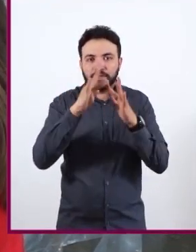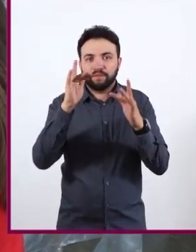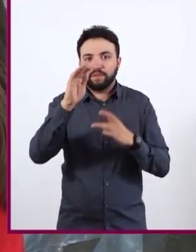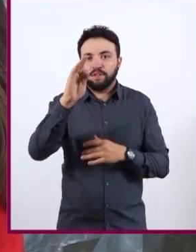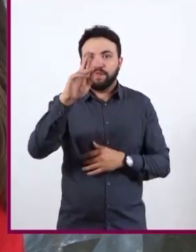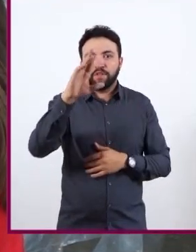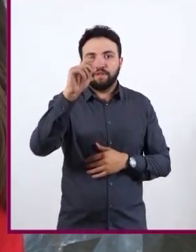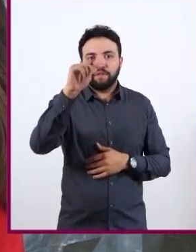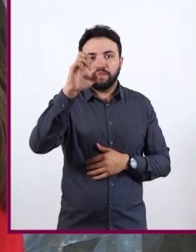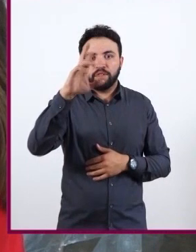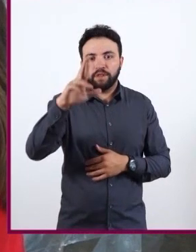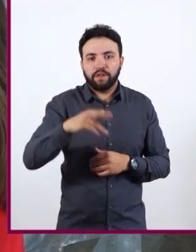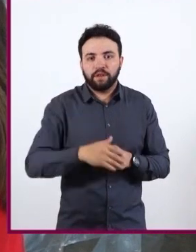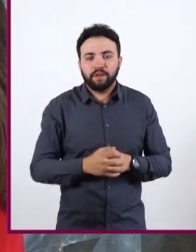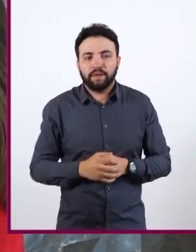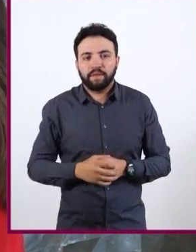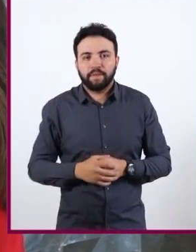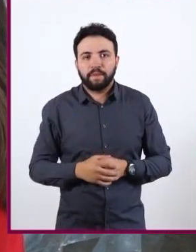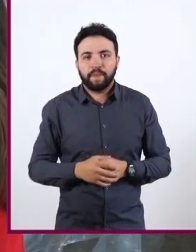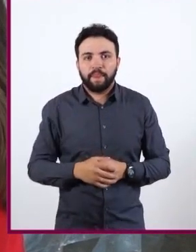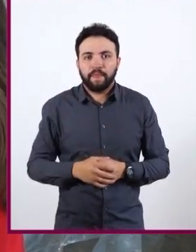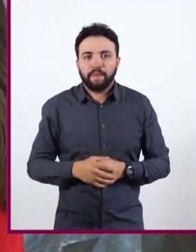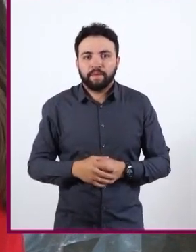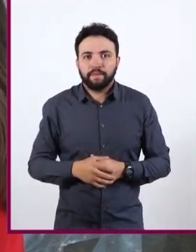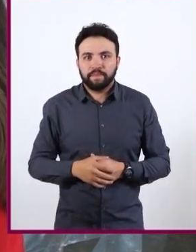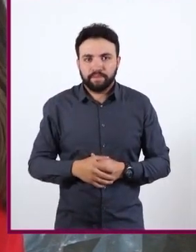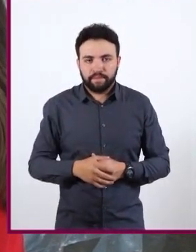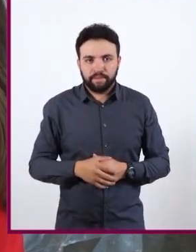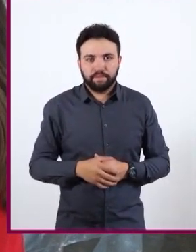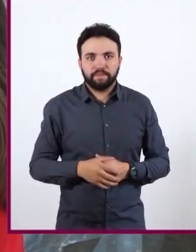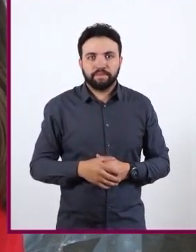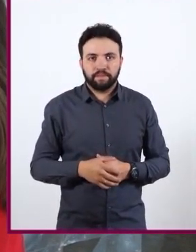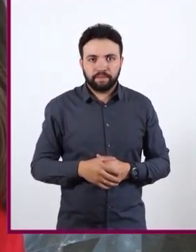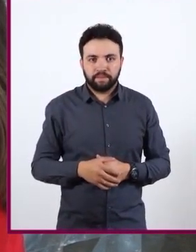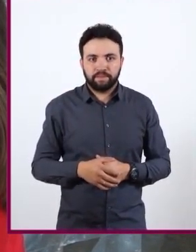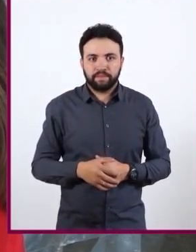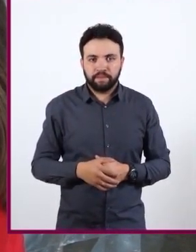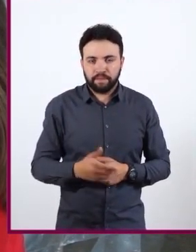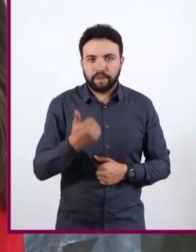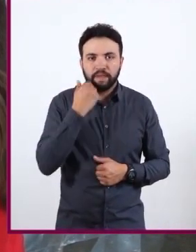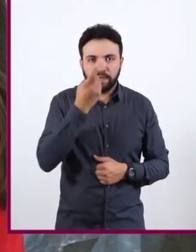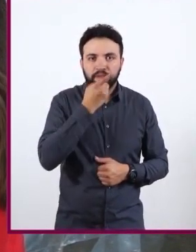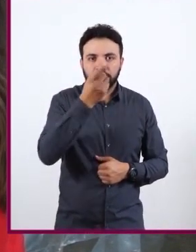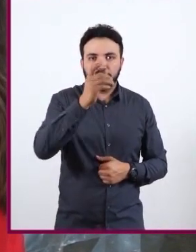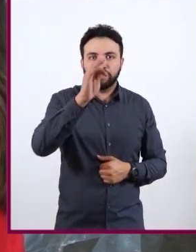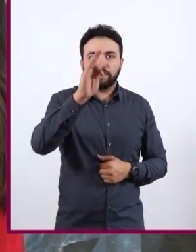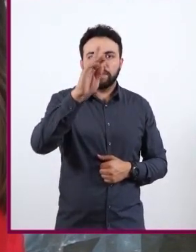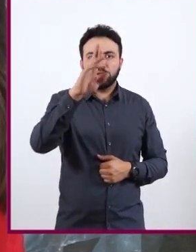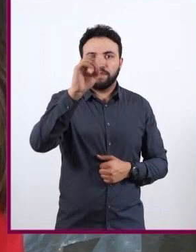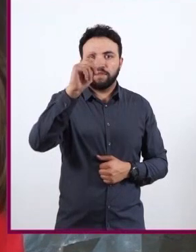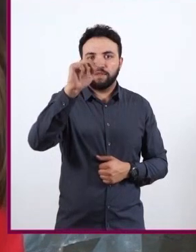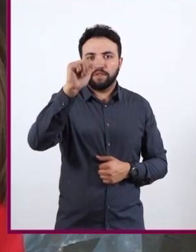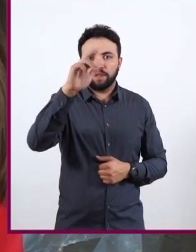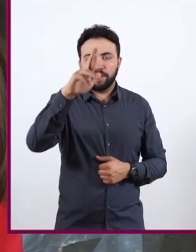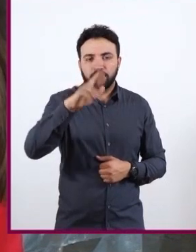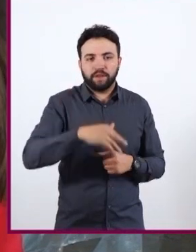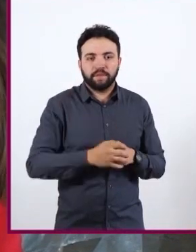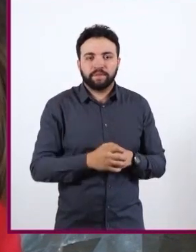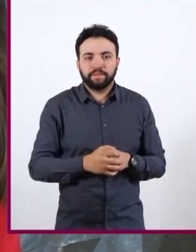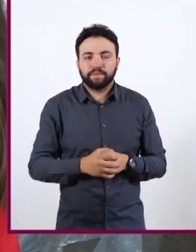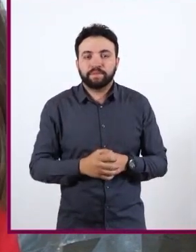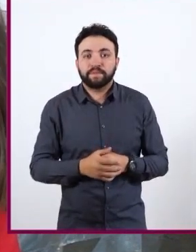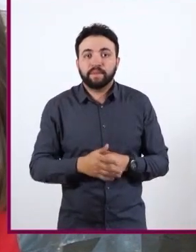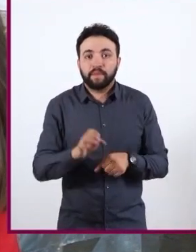Sé que es una técnica de que se frota, ¿no? Porque frottage significa frotar. Exacto, viene de frotar en